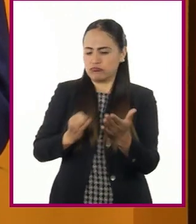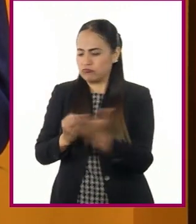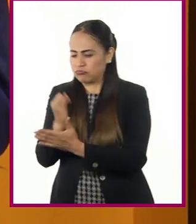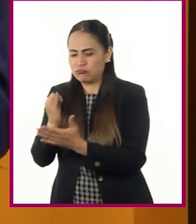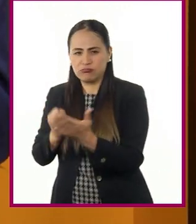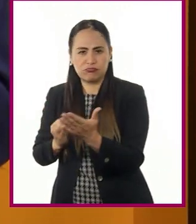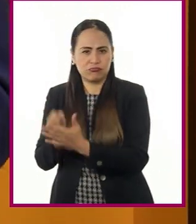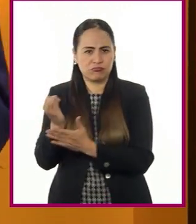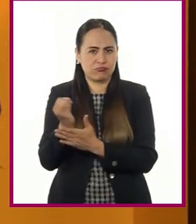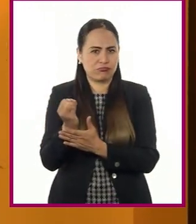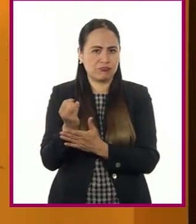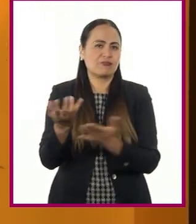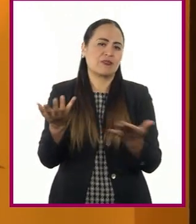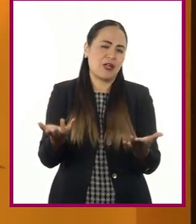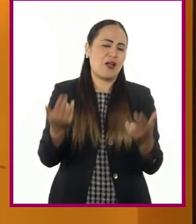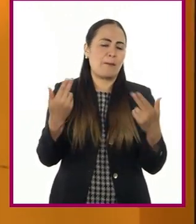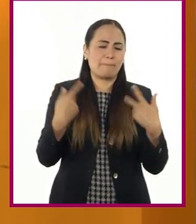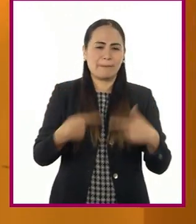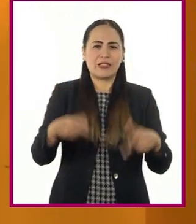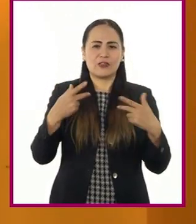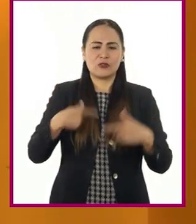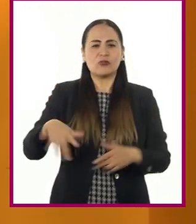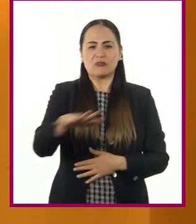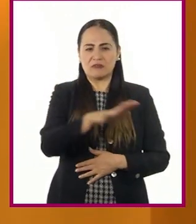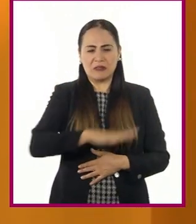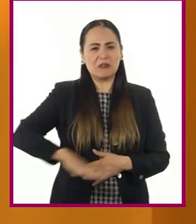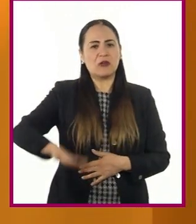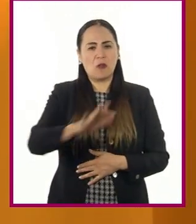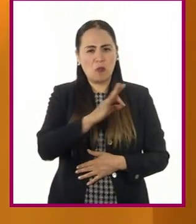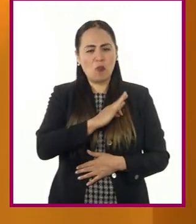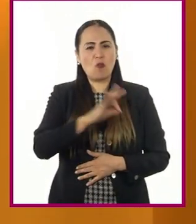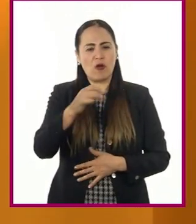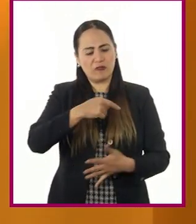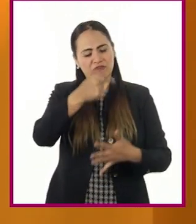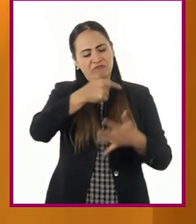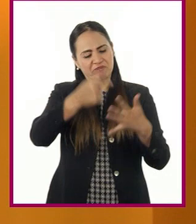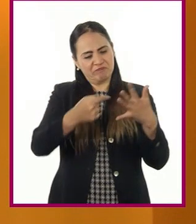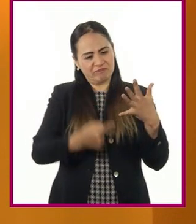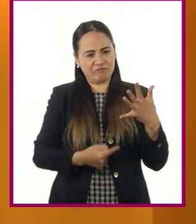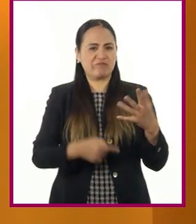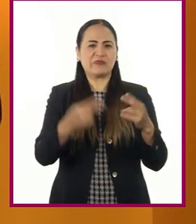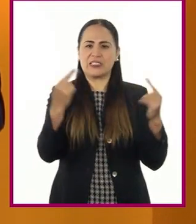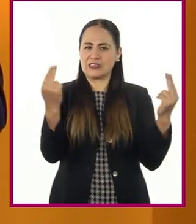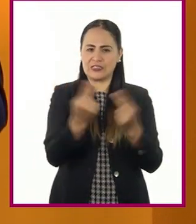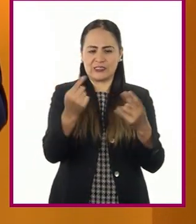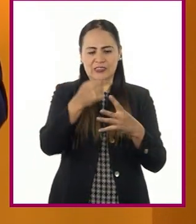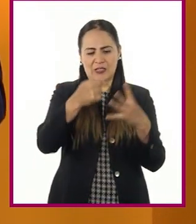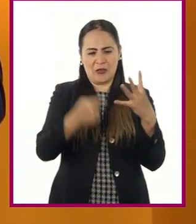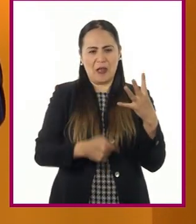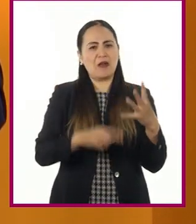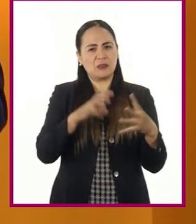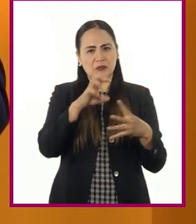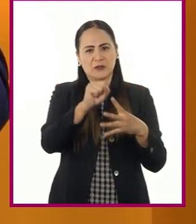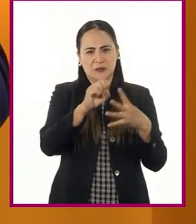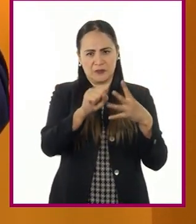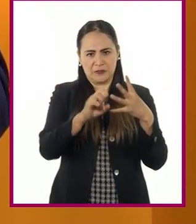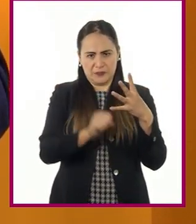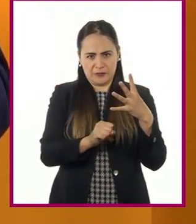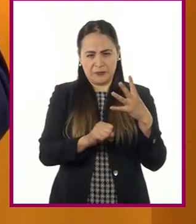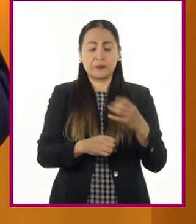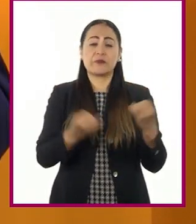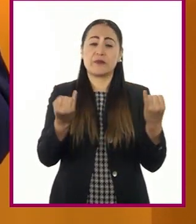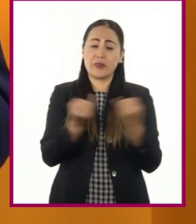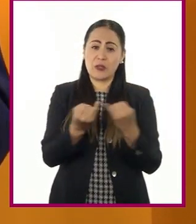formas, el ser humano tiene la posibilidad de satisfacer sus necesidades vitales e incluso